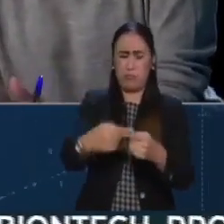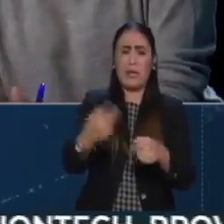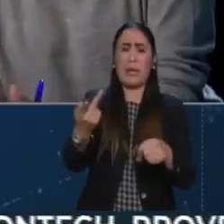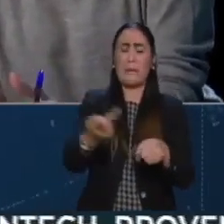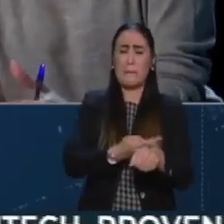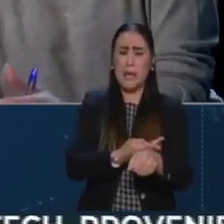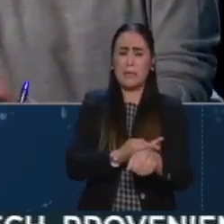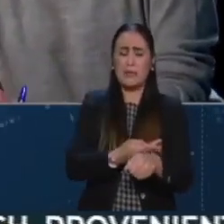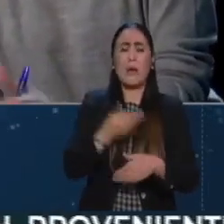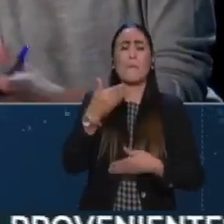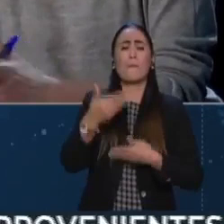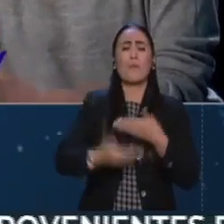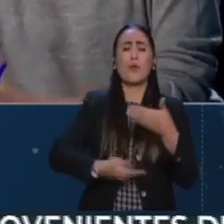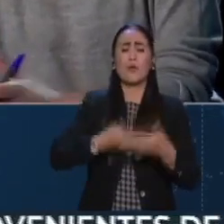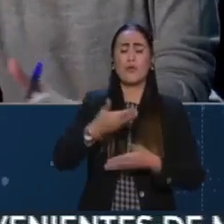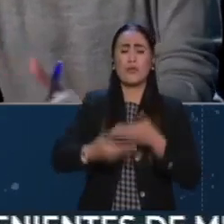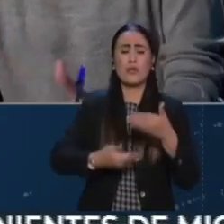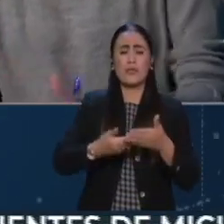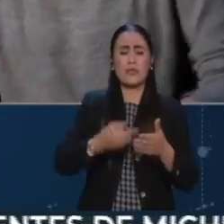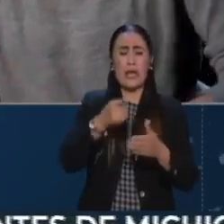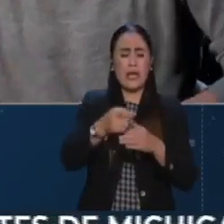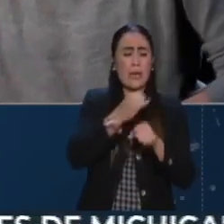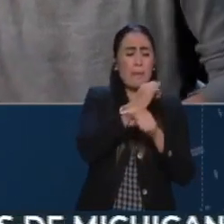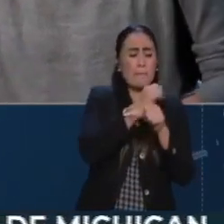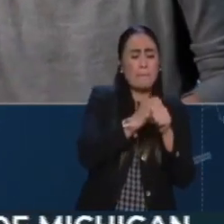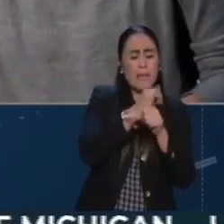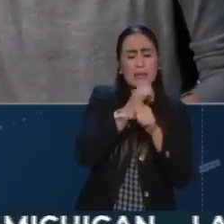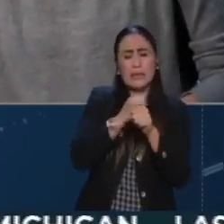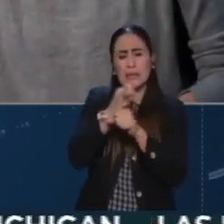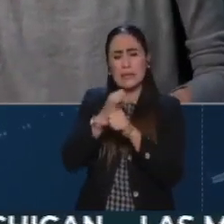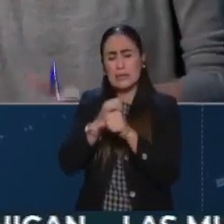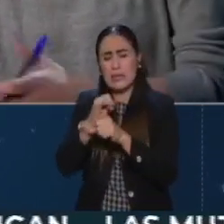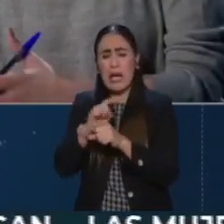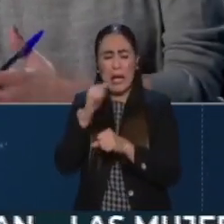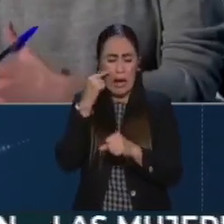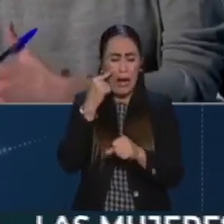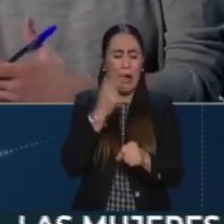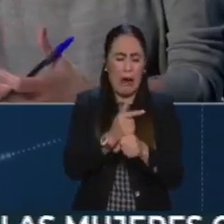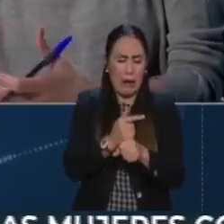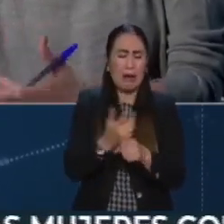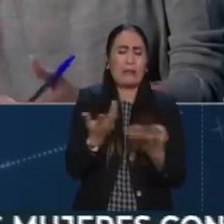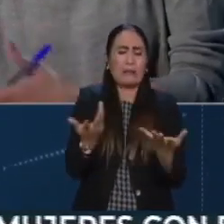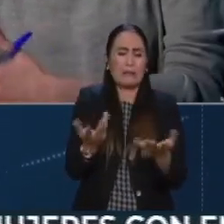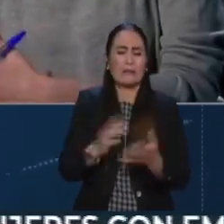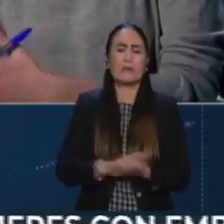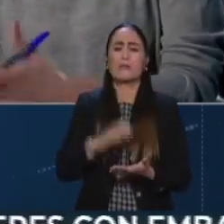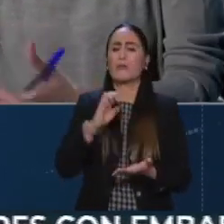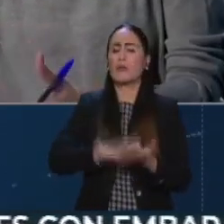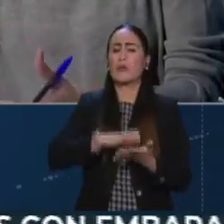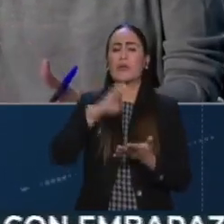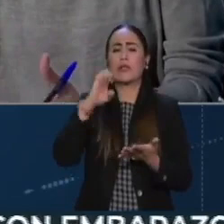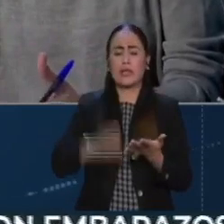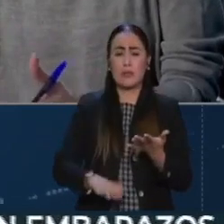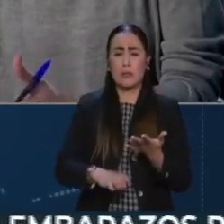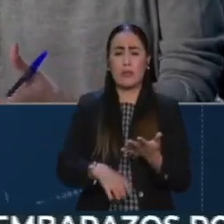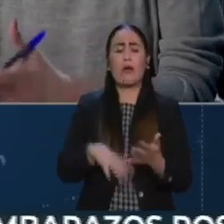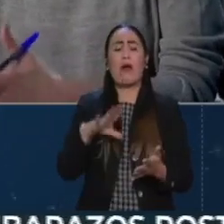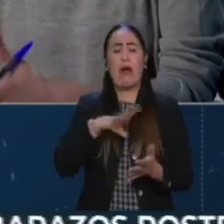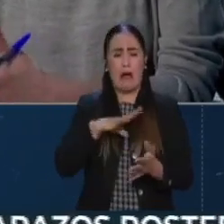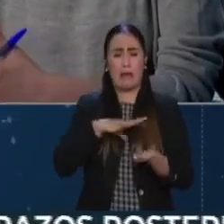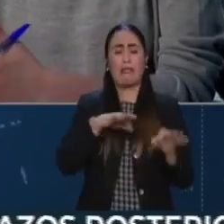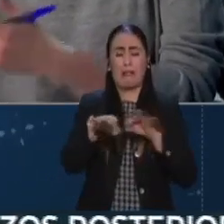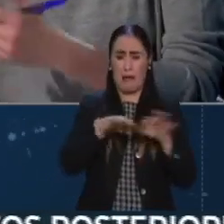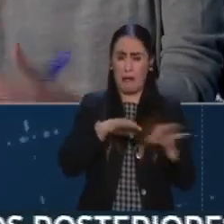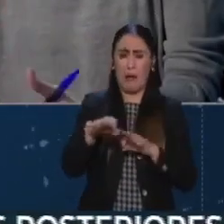los procesos desde el punto de vista de la investigación que tendrían que detonarse? Vemos que hay, por ejemplo, hay mucho trabajo de la